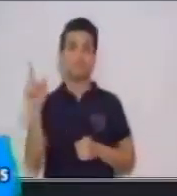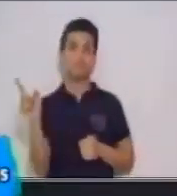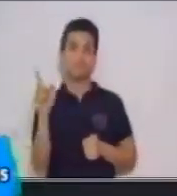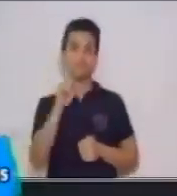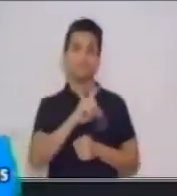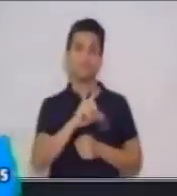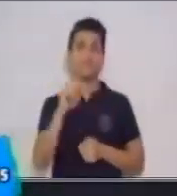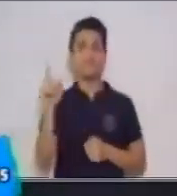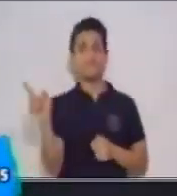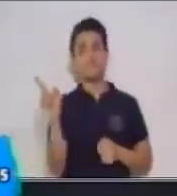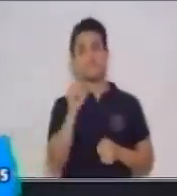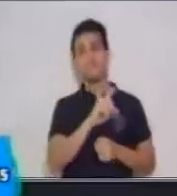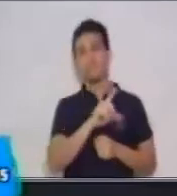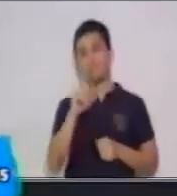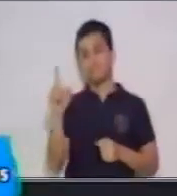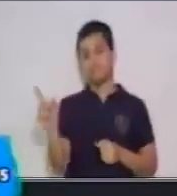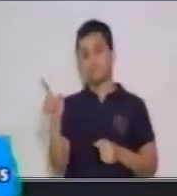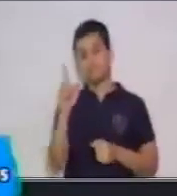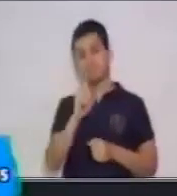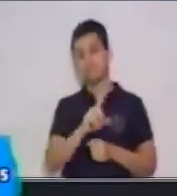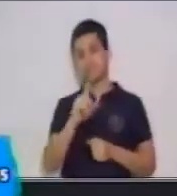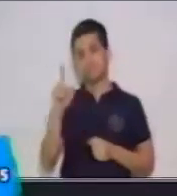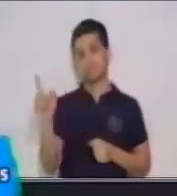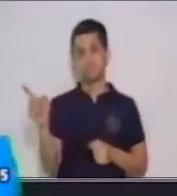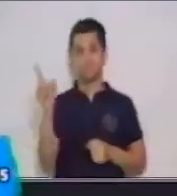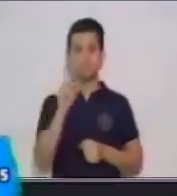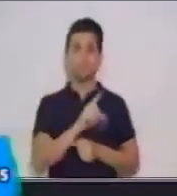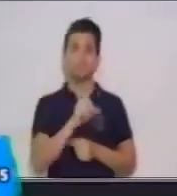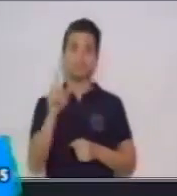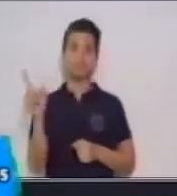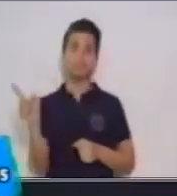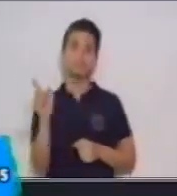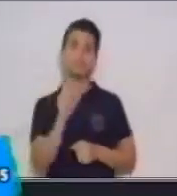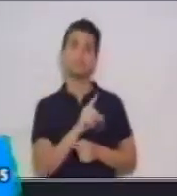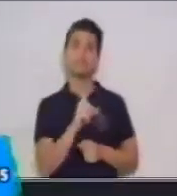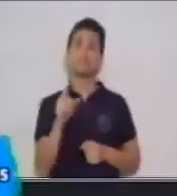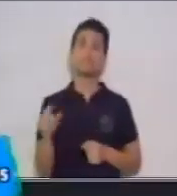no, no, no, eso no, no, no, no es así.